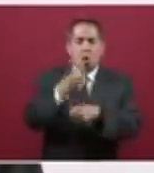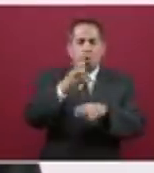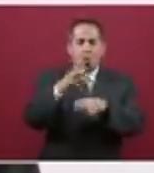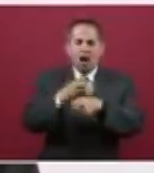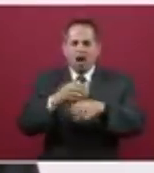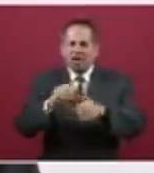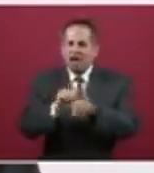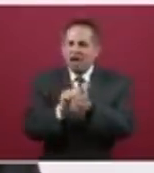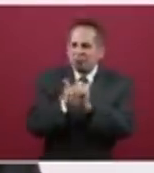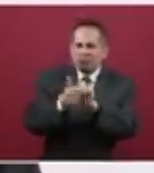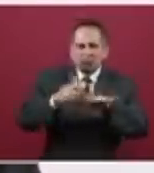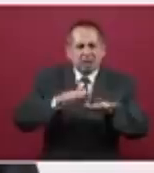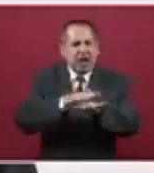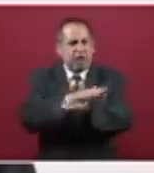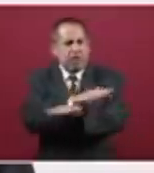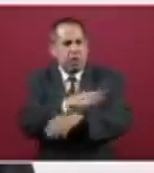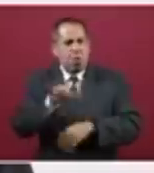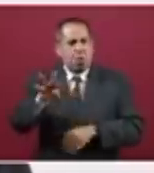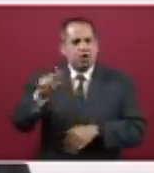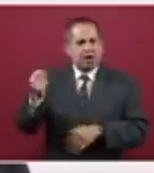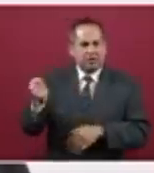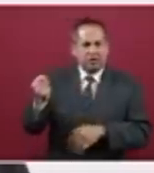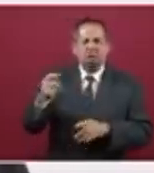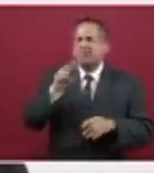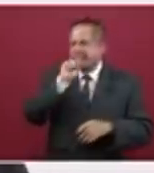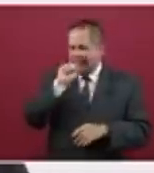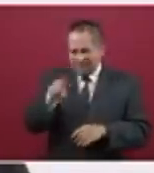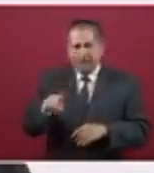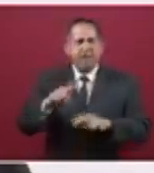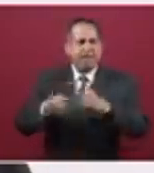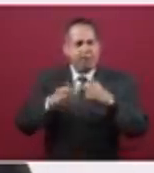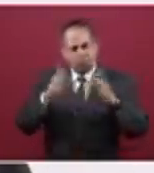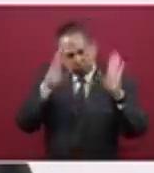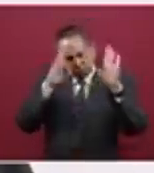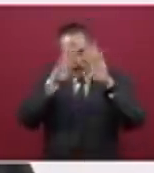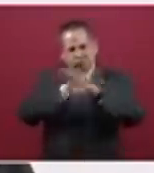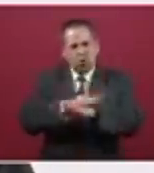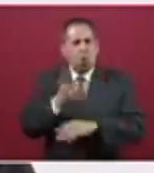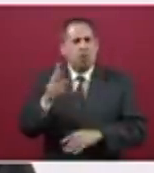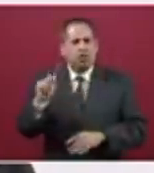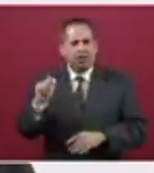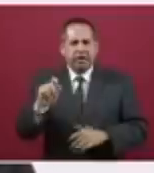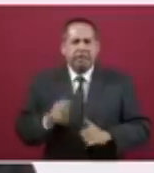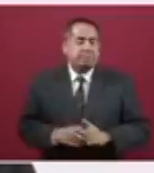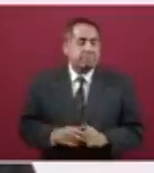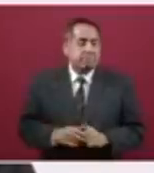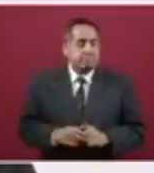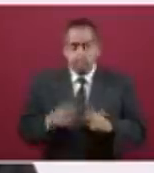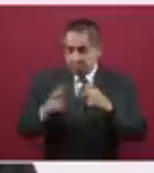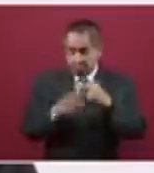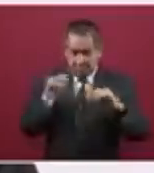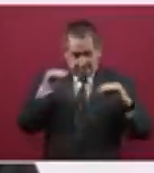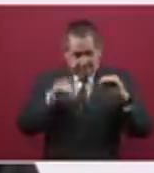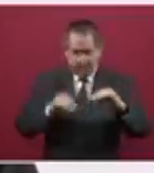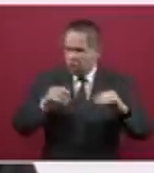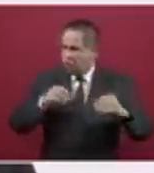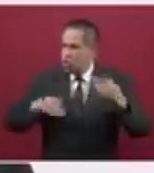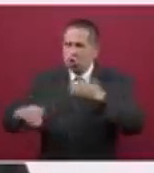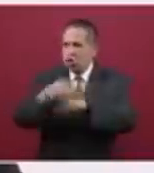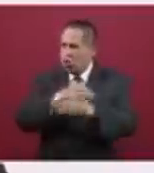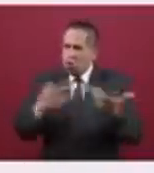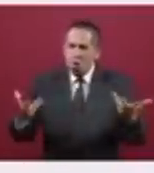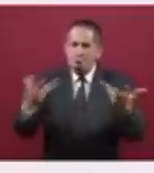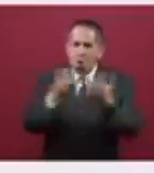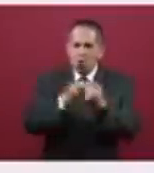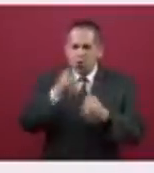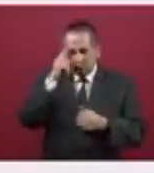transformación también es reconciliación. Vamos a seguir construyendo entre todas y todos